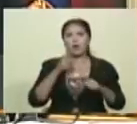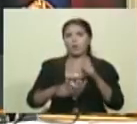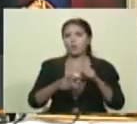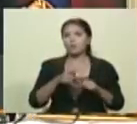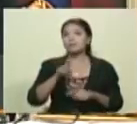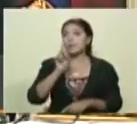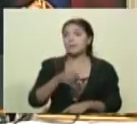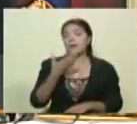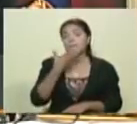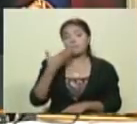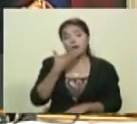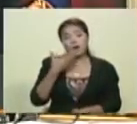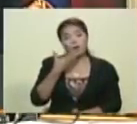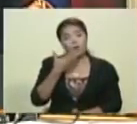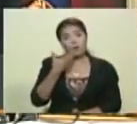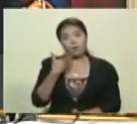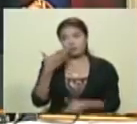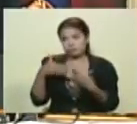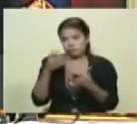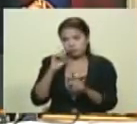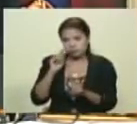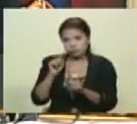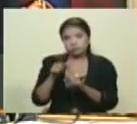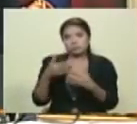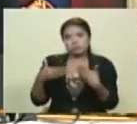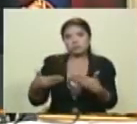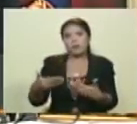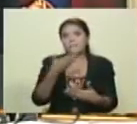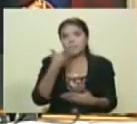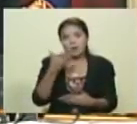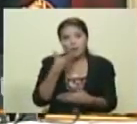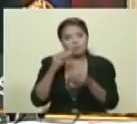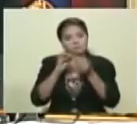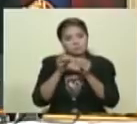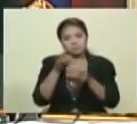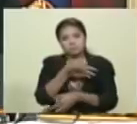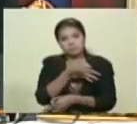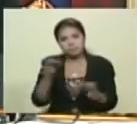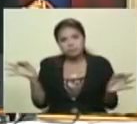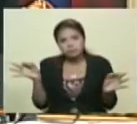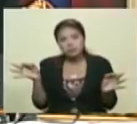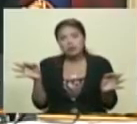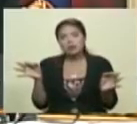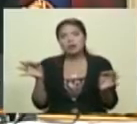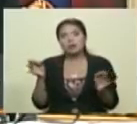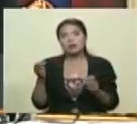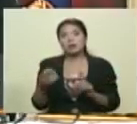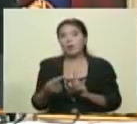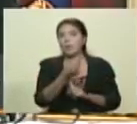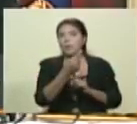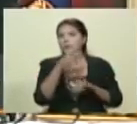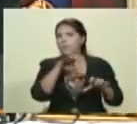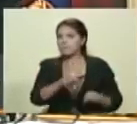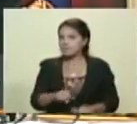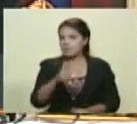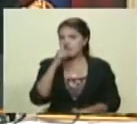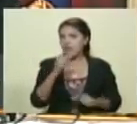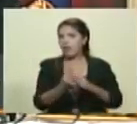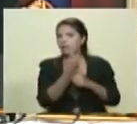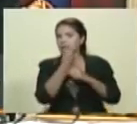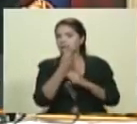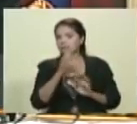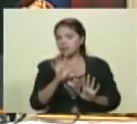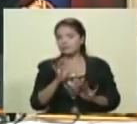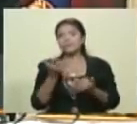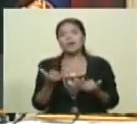para ser mejores, porque el objetivo es poder mejorar y perfeccionar en medio de una amenaza. Y entonces voy a hacer